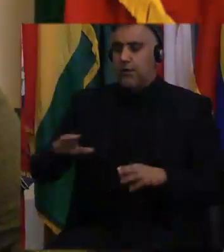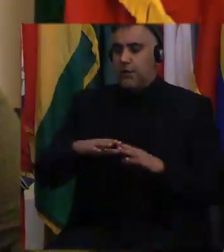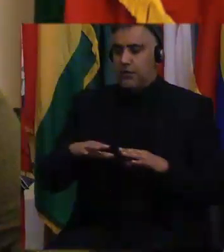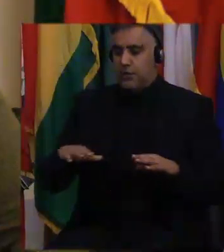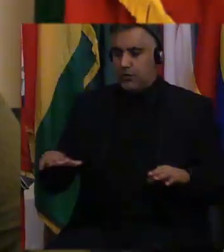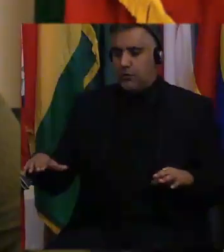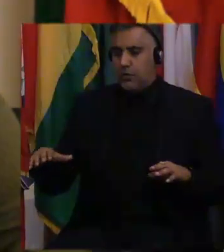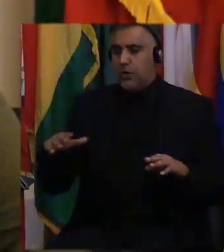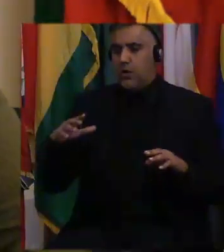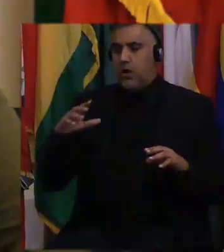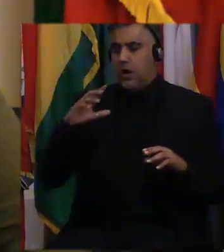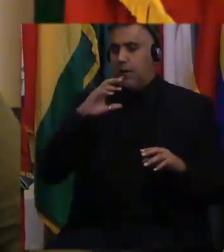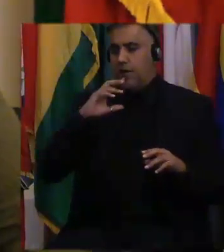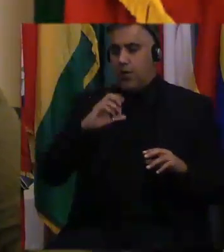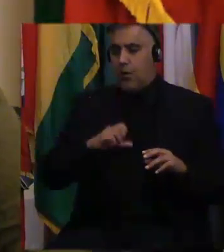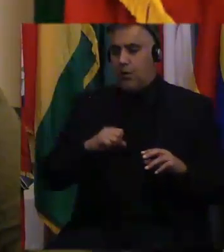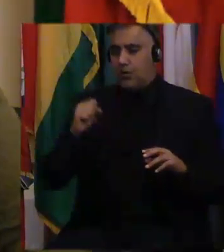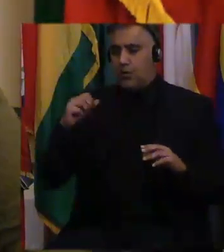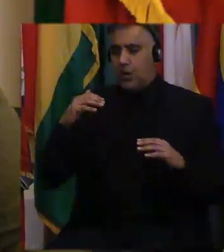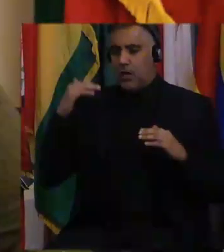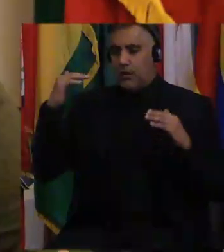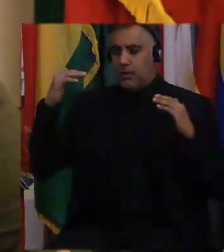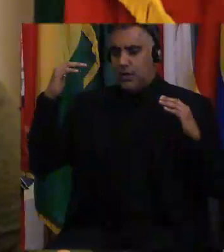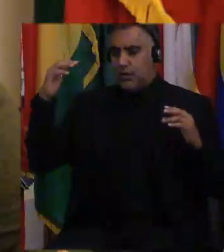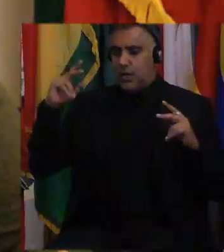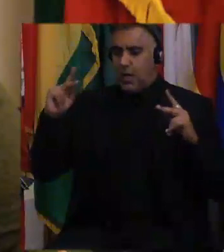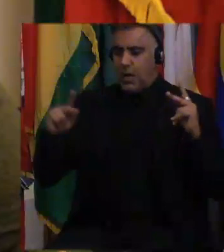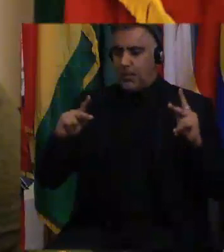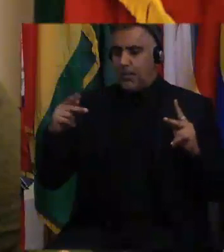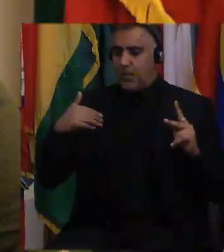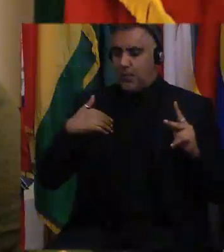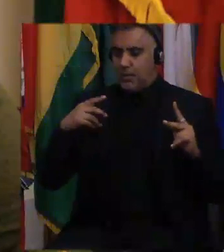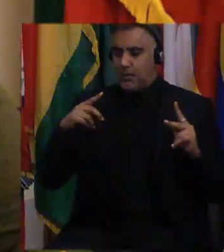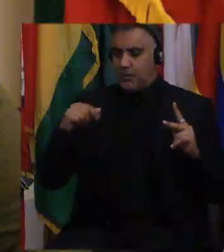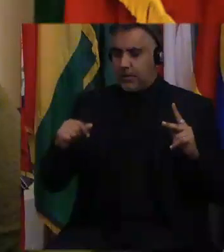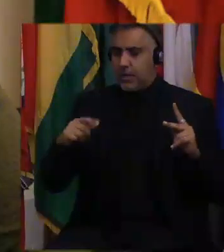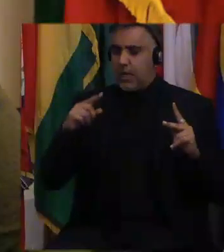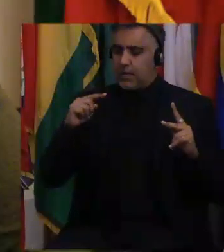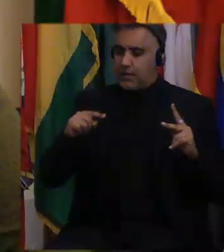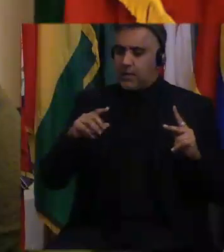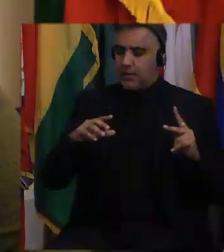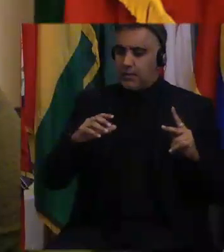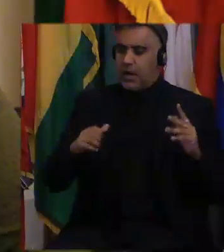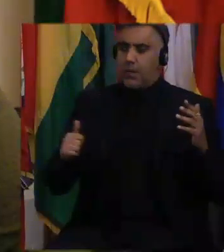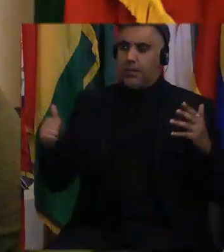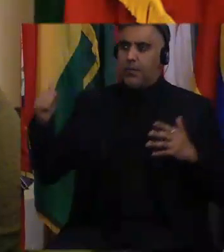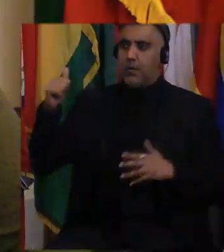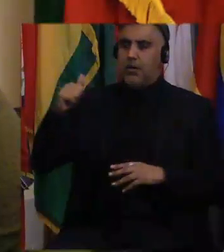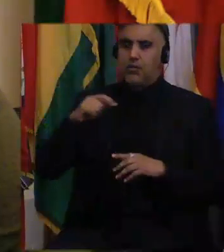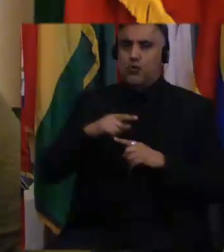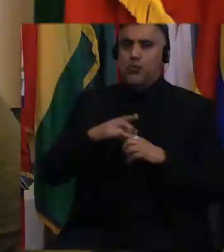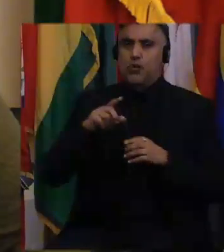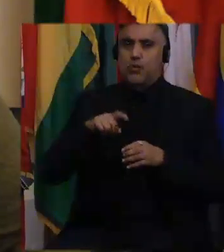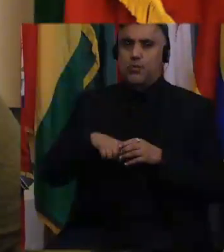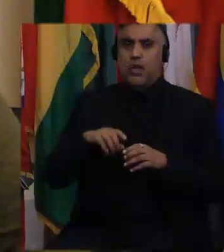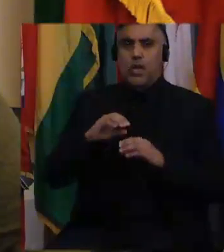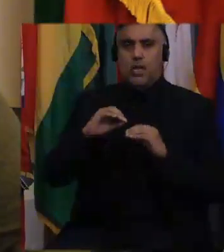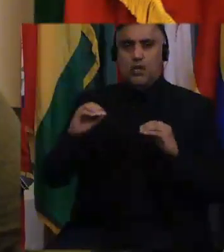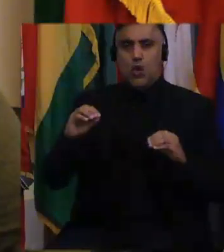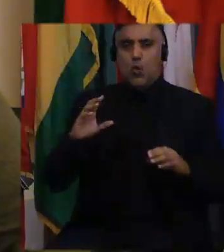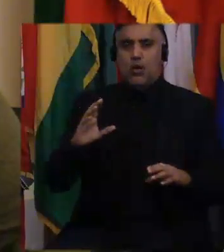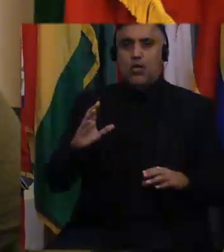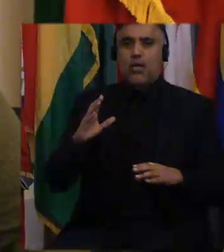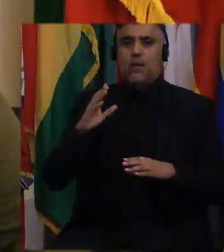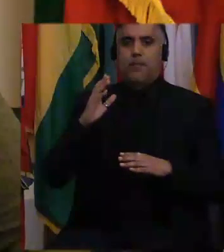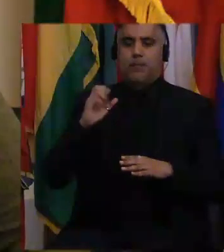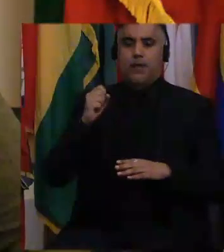de las personas con discapacidad, por arriba del derecho a participar. Y nadie les impone a los hombres obligaciones similares.